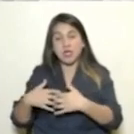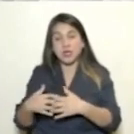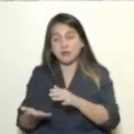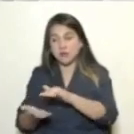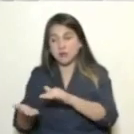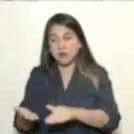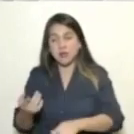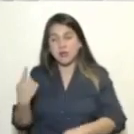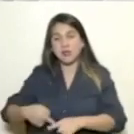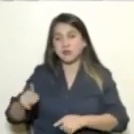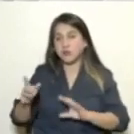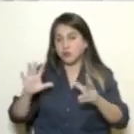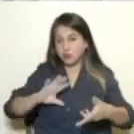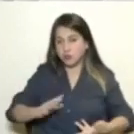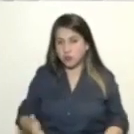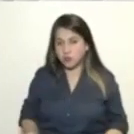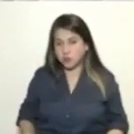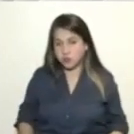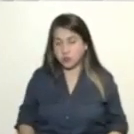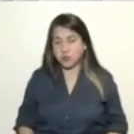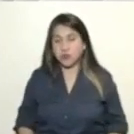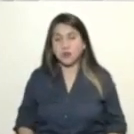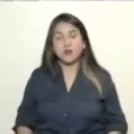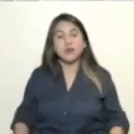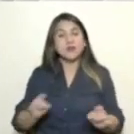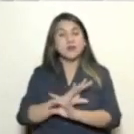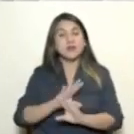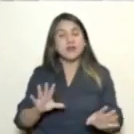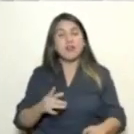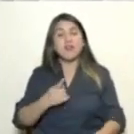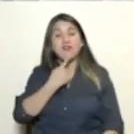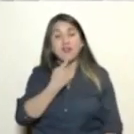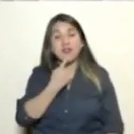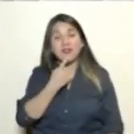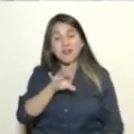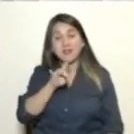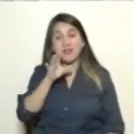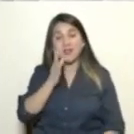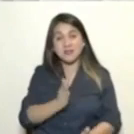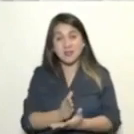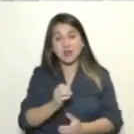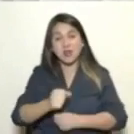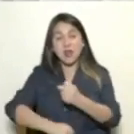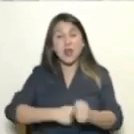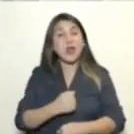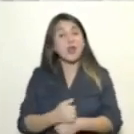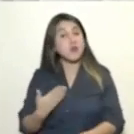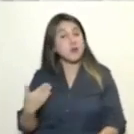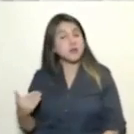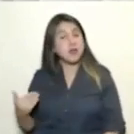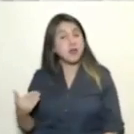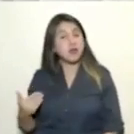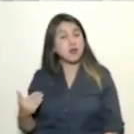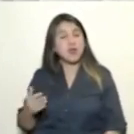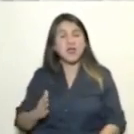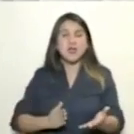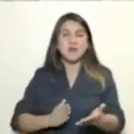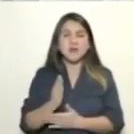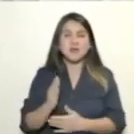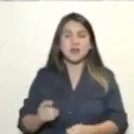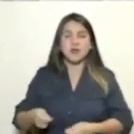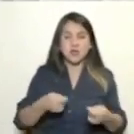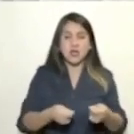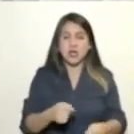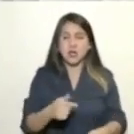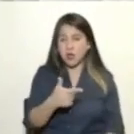bueno, es otro mundo. Entonces, claro, los finlandeses decidieron, y el año pasado, en vez de empezarle a entregarle